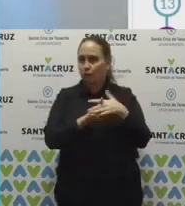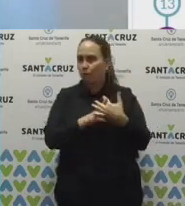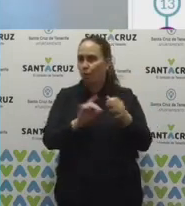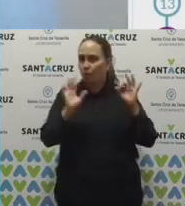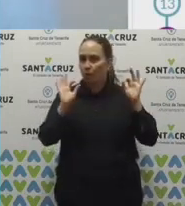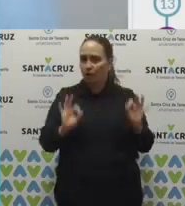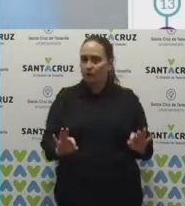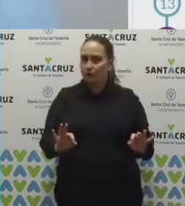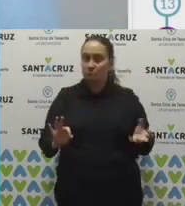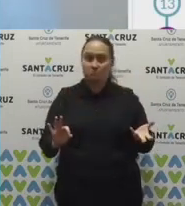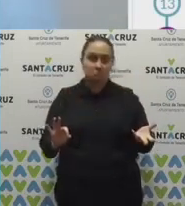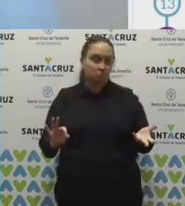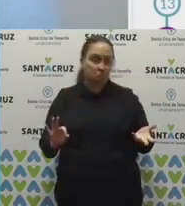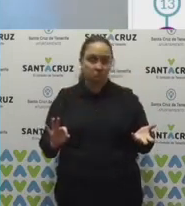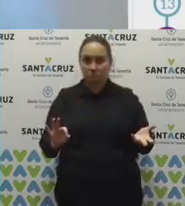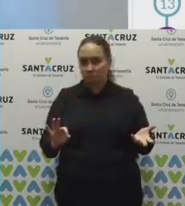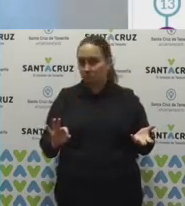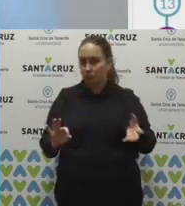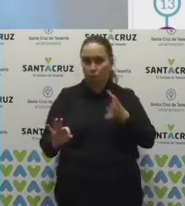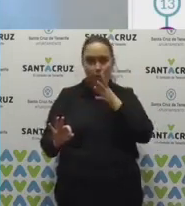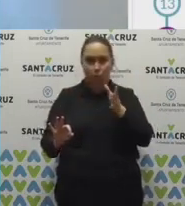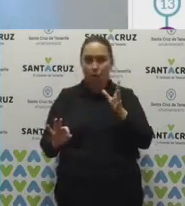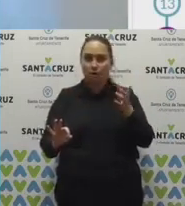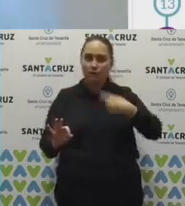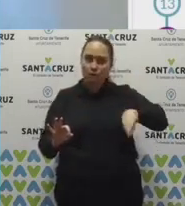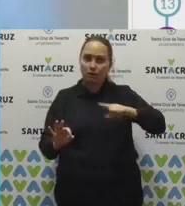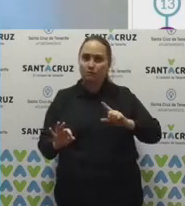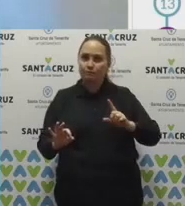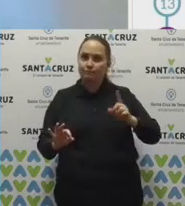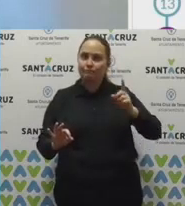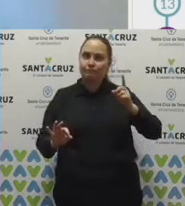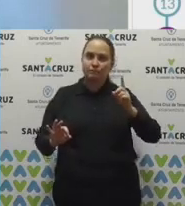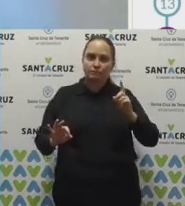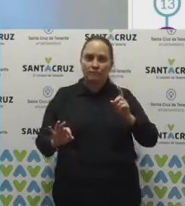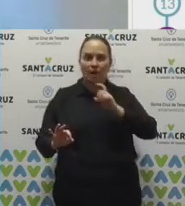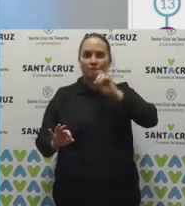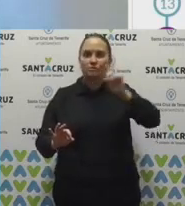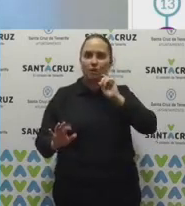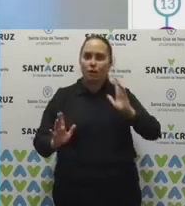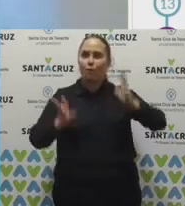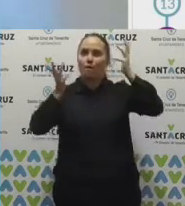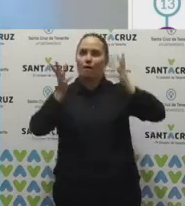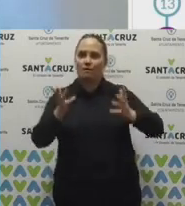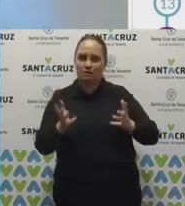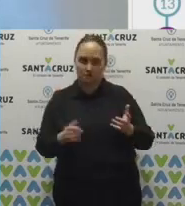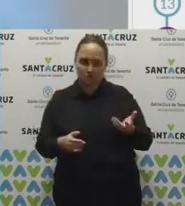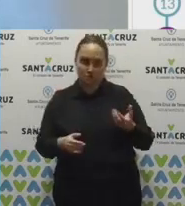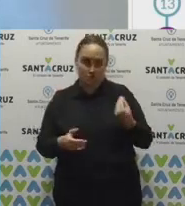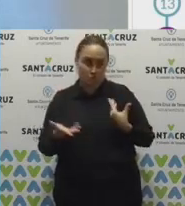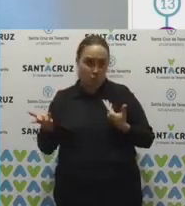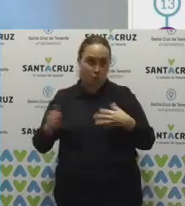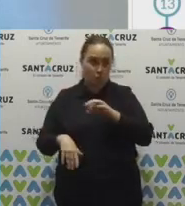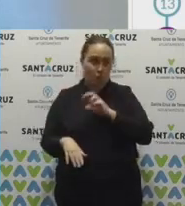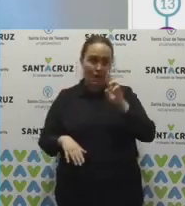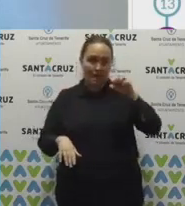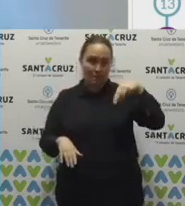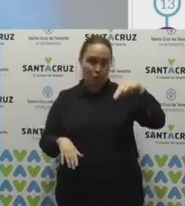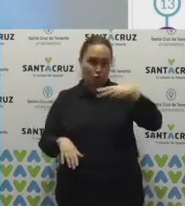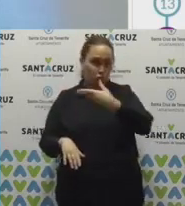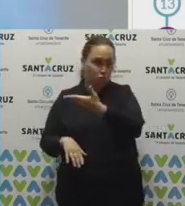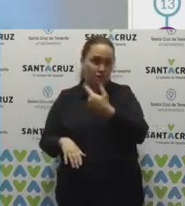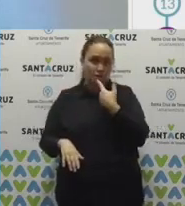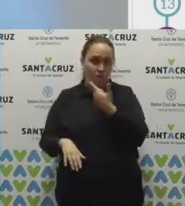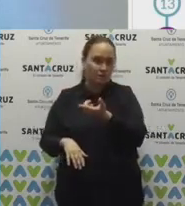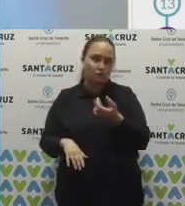nazi vigente o con amenazas de huelga en otras instalaciones como como decía don ramón por lo tanto nosotros desde el grupo